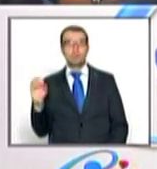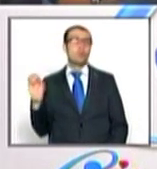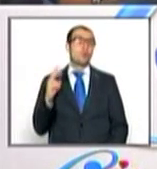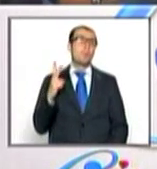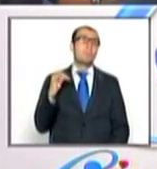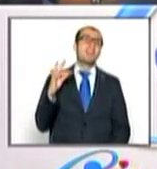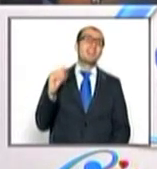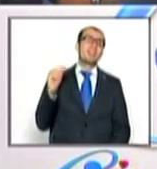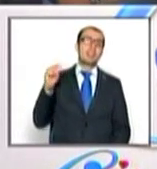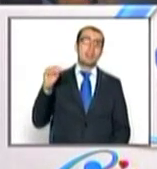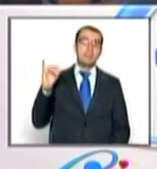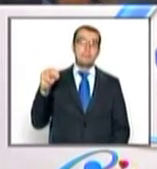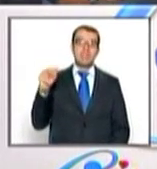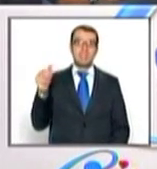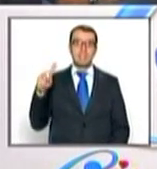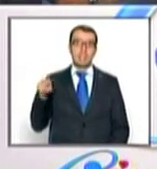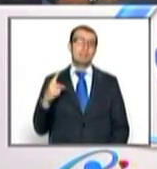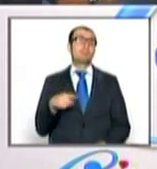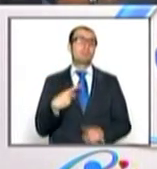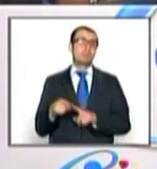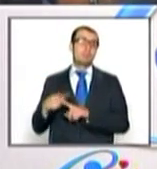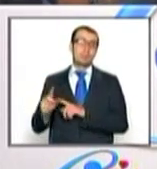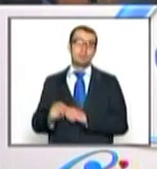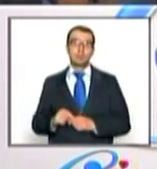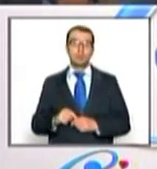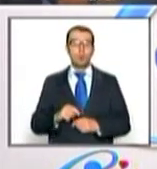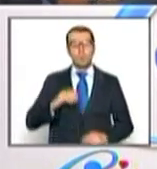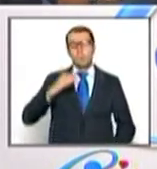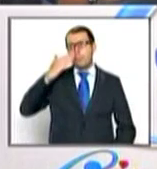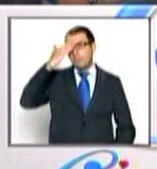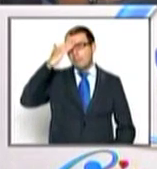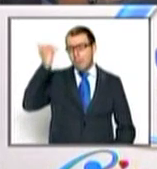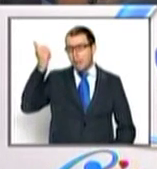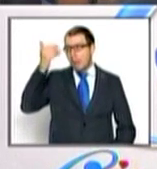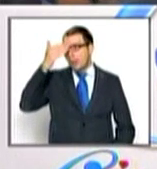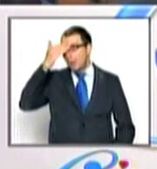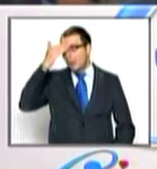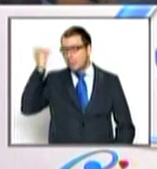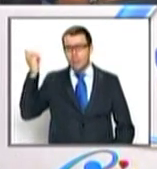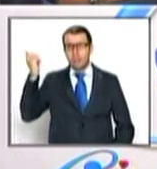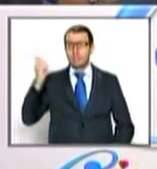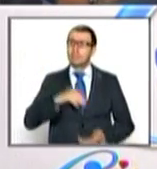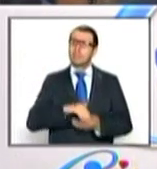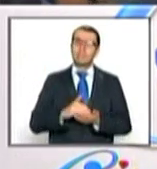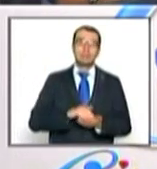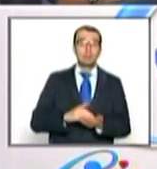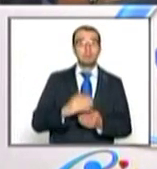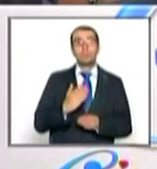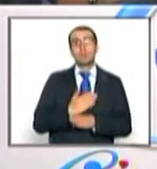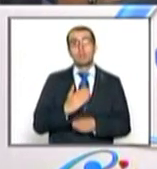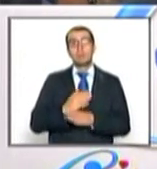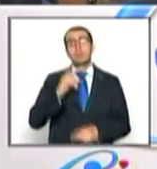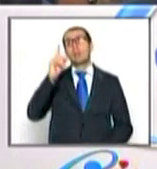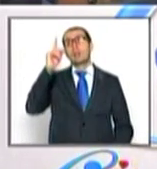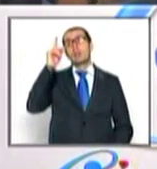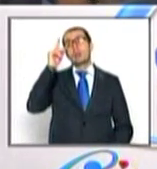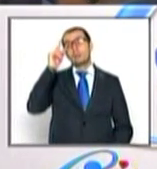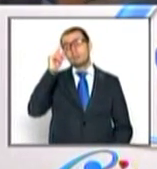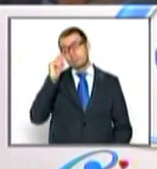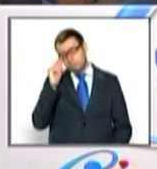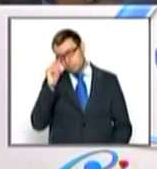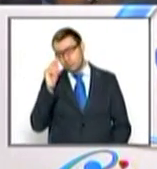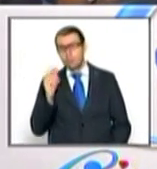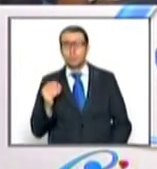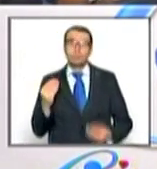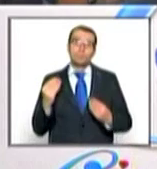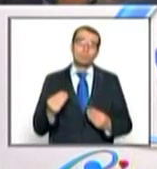muy asociados a esto son la alteración de la memoria, la debilidad, los problemas para dormir, el exceso de